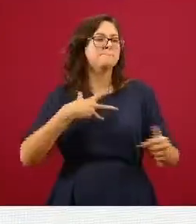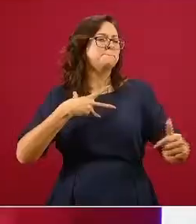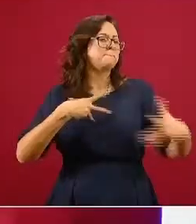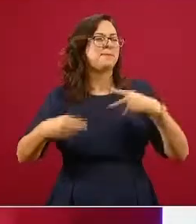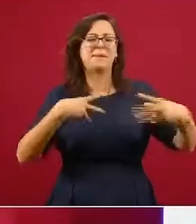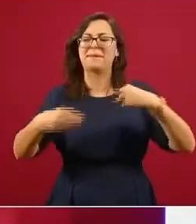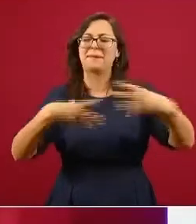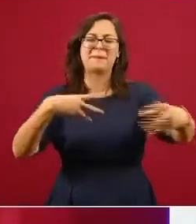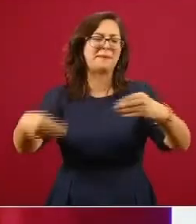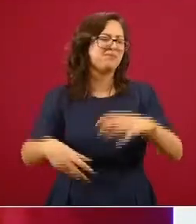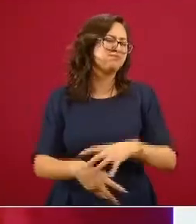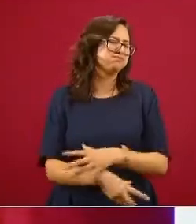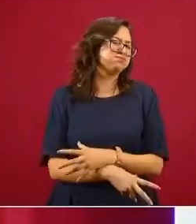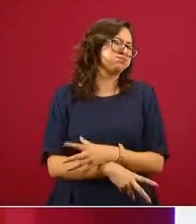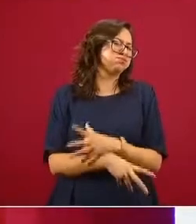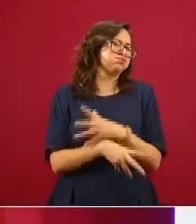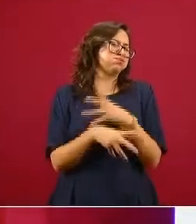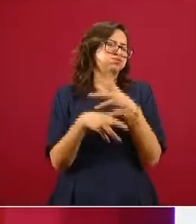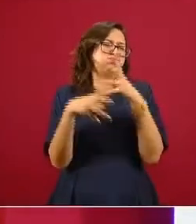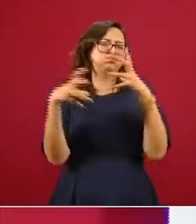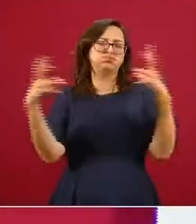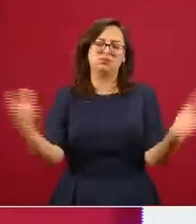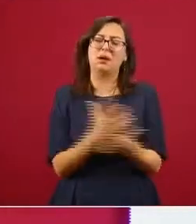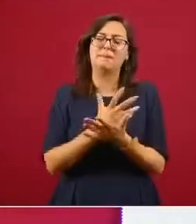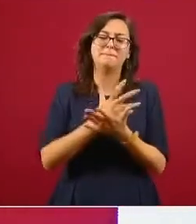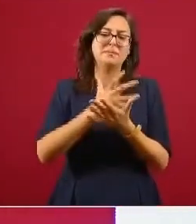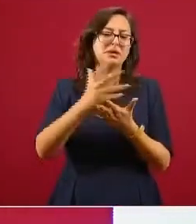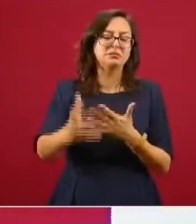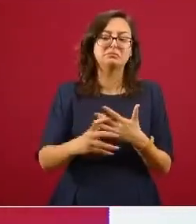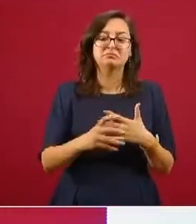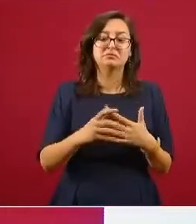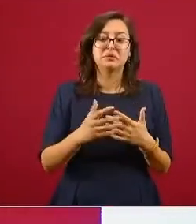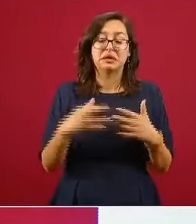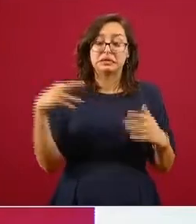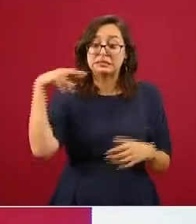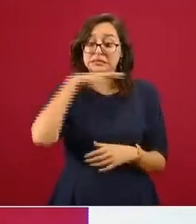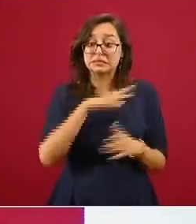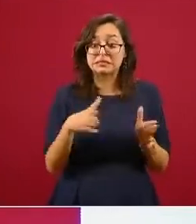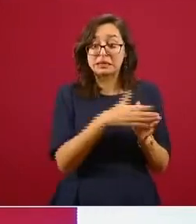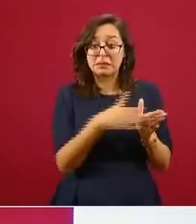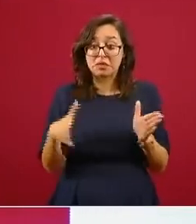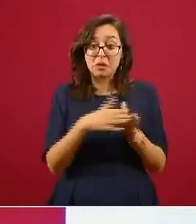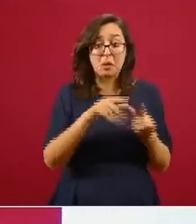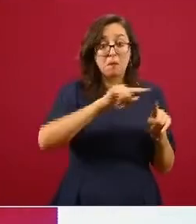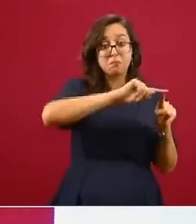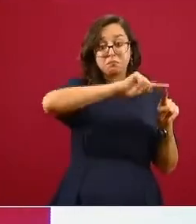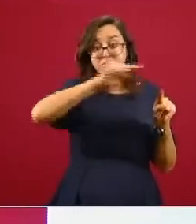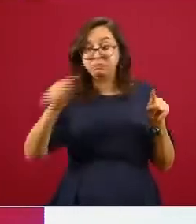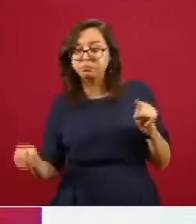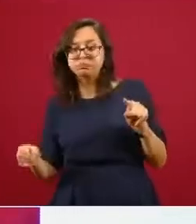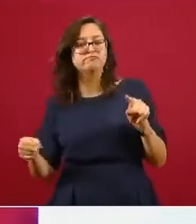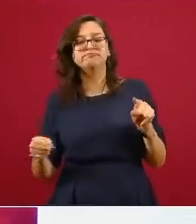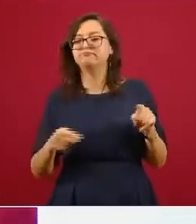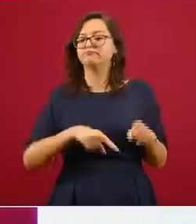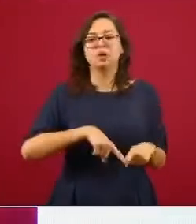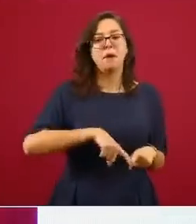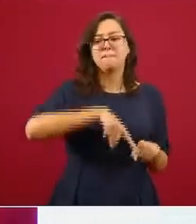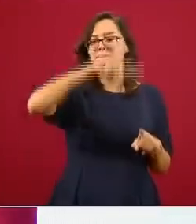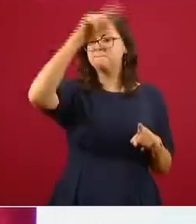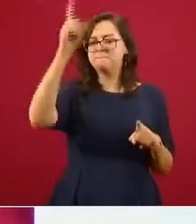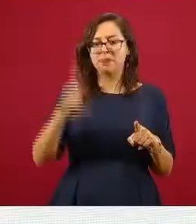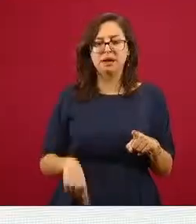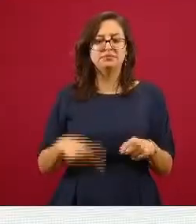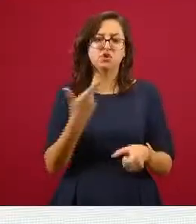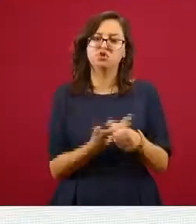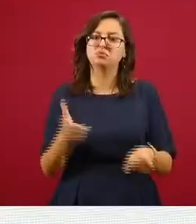grande que es muy improbable que uno logre aplanar la curva en el periodo relevante. E irremediablemente se